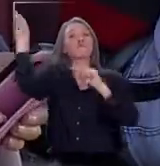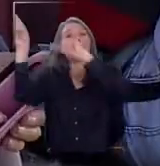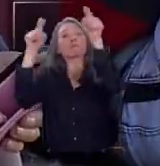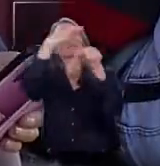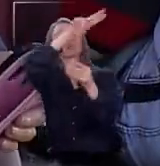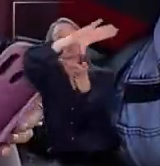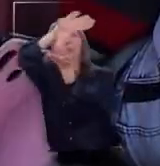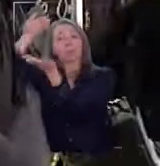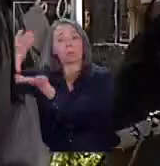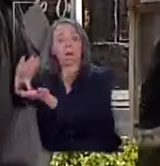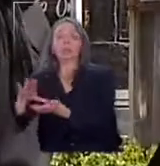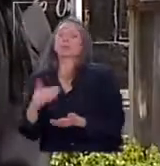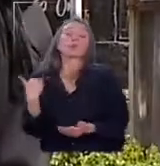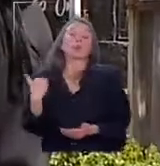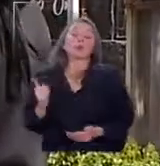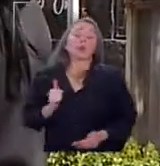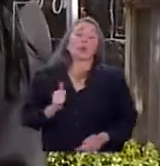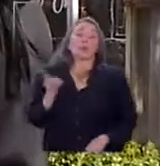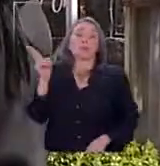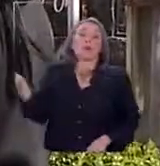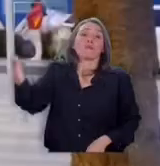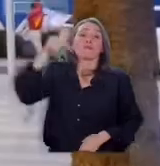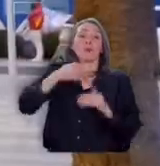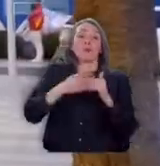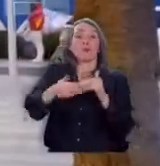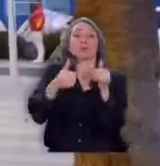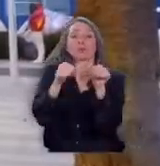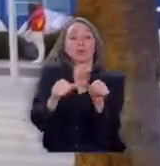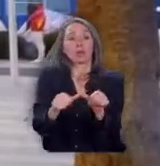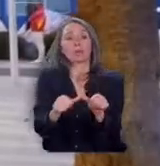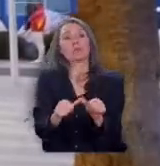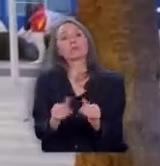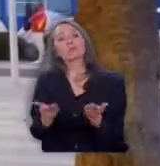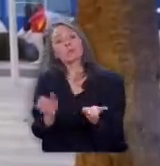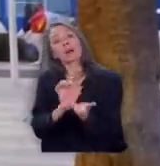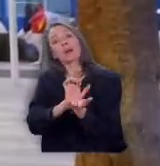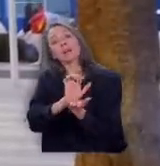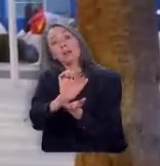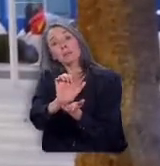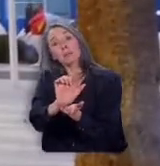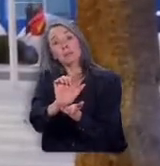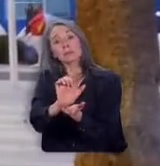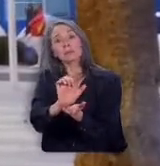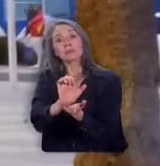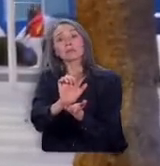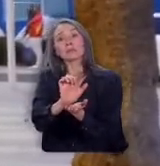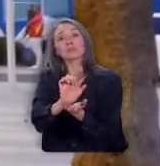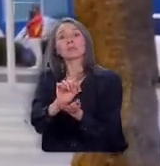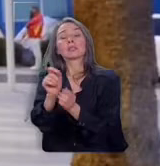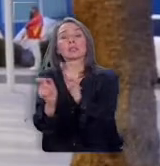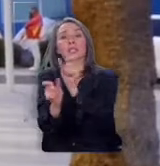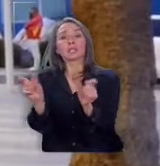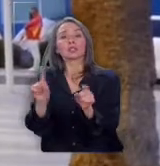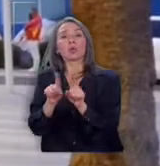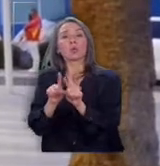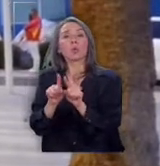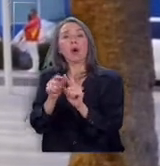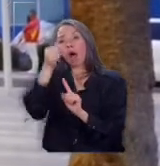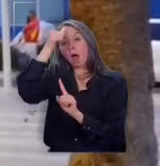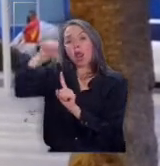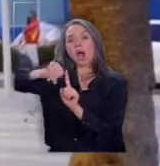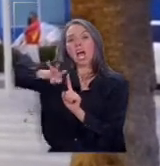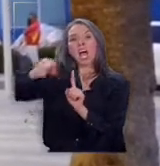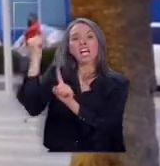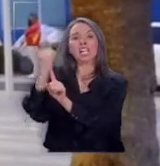incluso bajo esta condición repudiable que se criminalice de esta manera a los